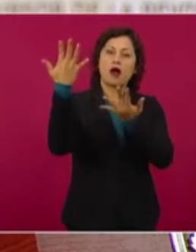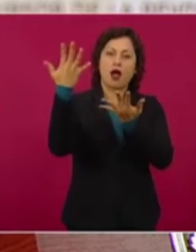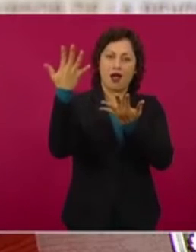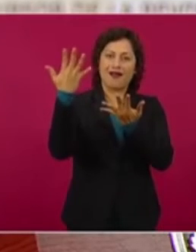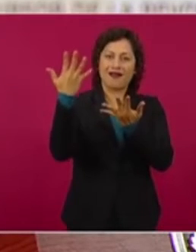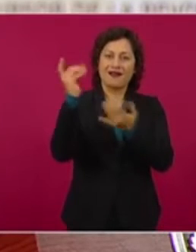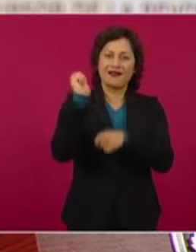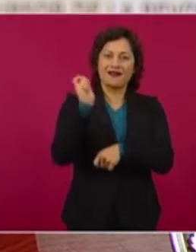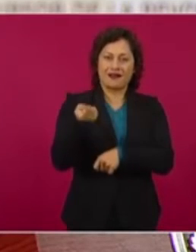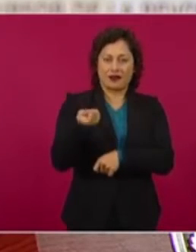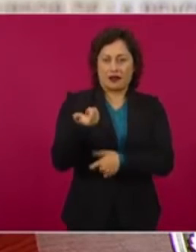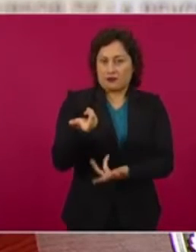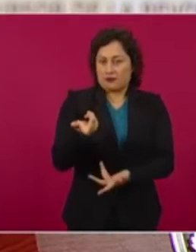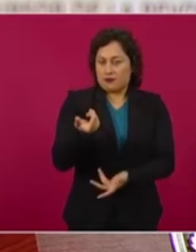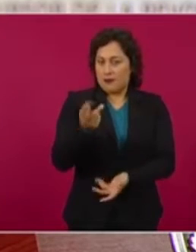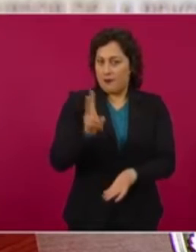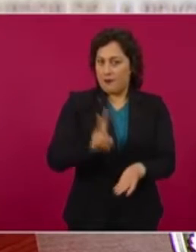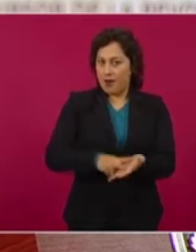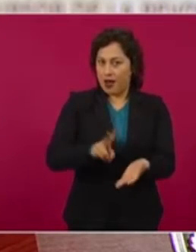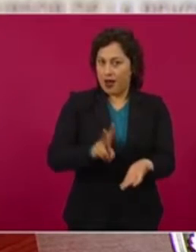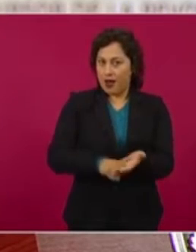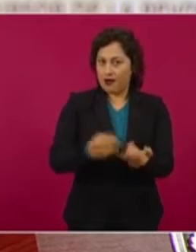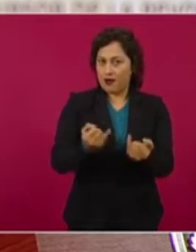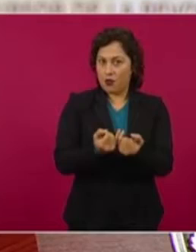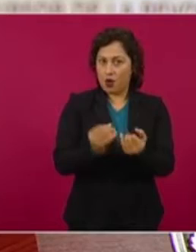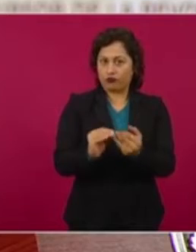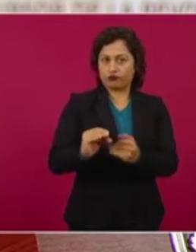que a veces no se toma en cuenta,